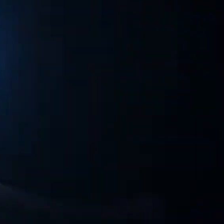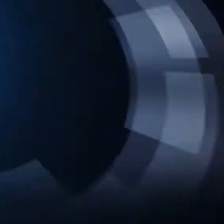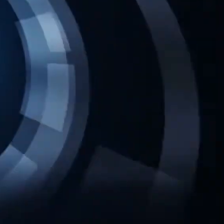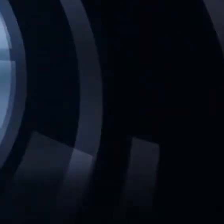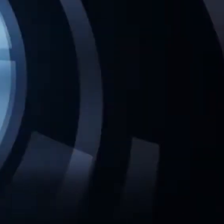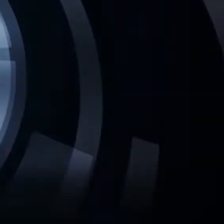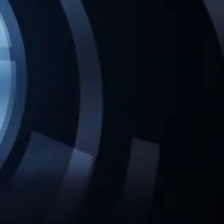¡Gracias!